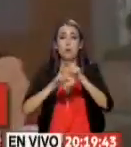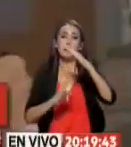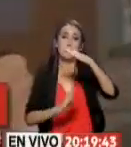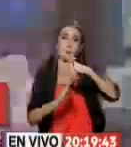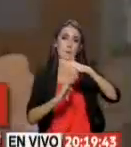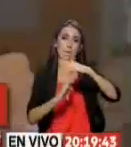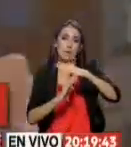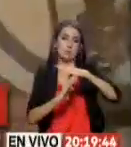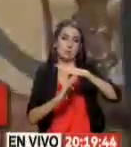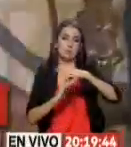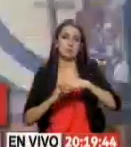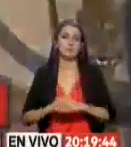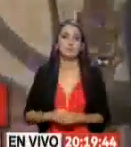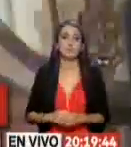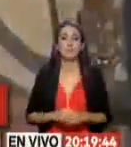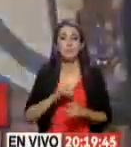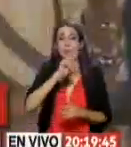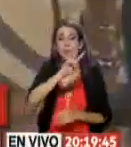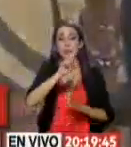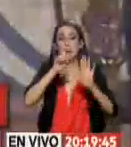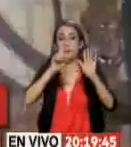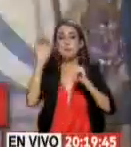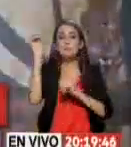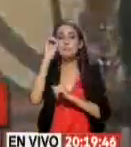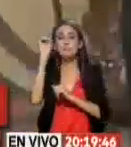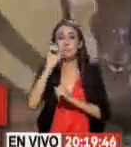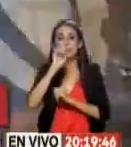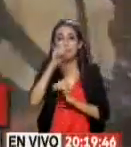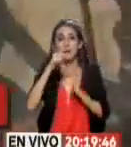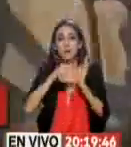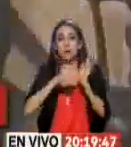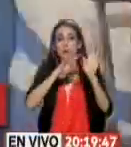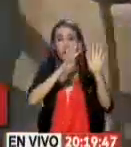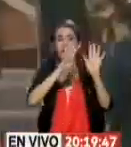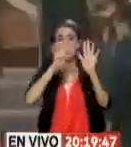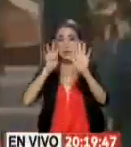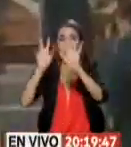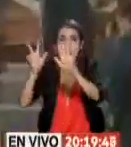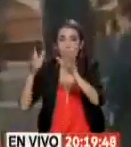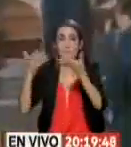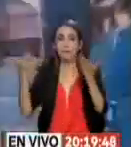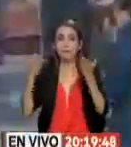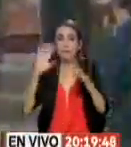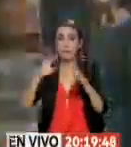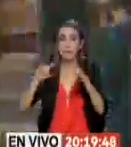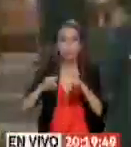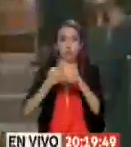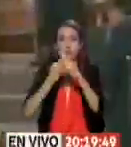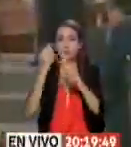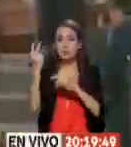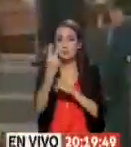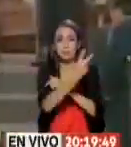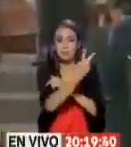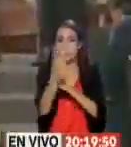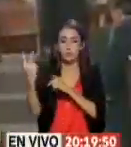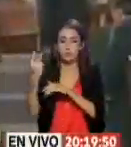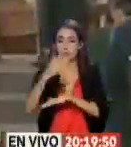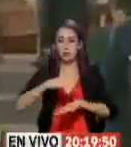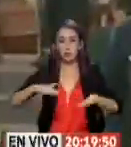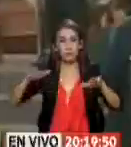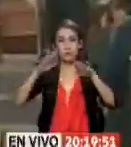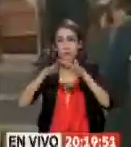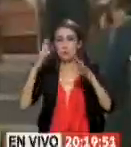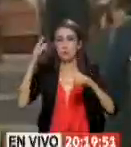de Río de Janeiro, el 26 de octubre de 1998. Desde entonces, ambas naciones se unieron no solo